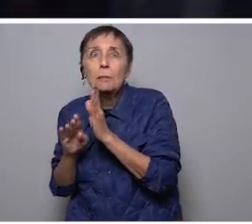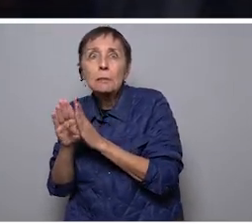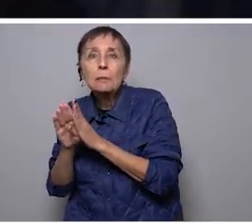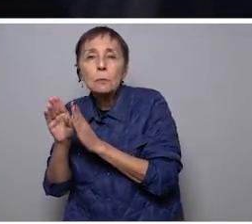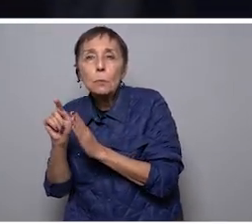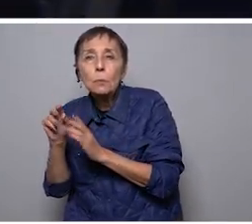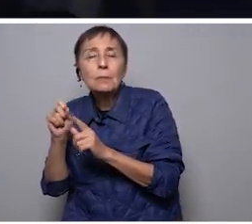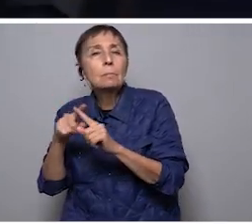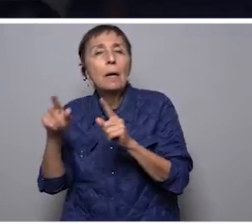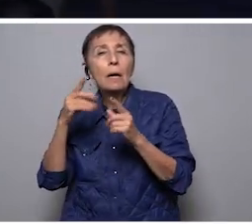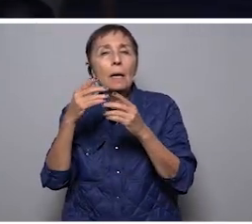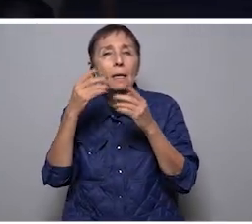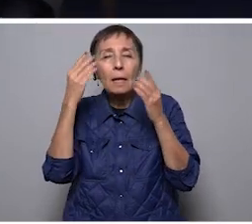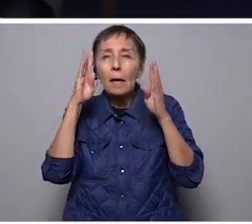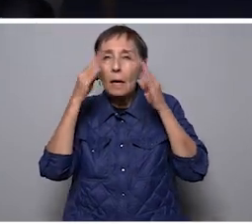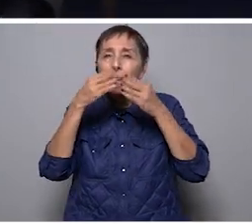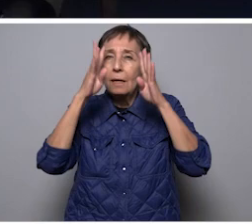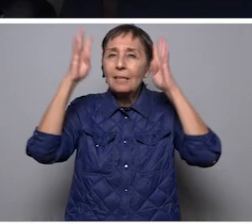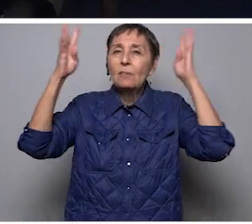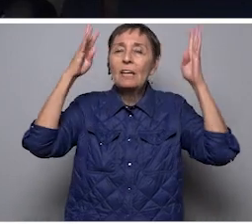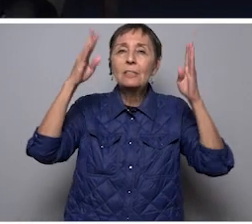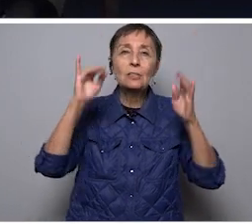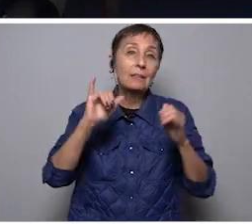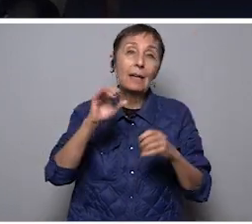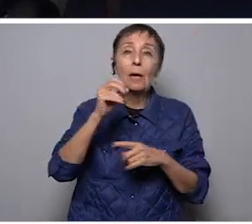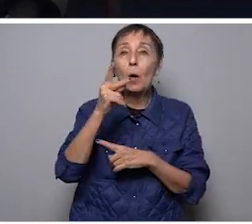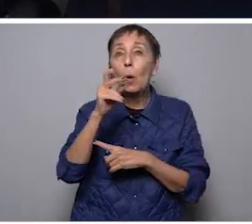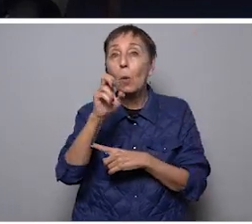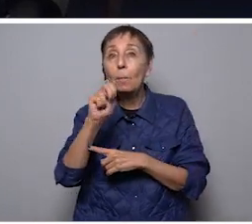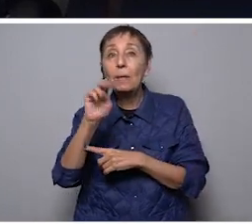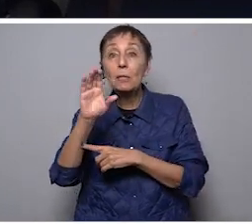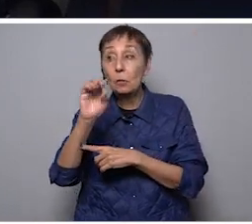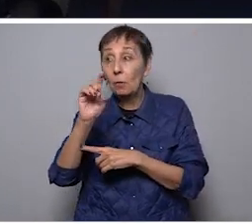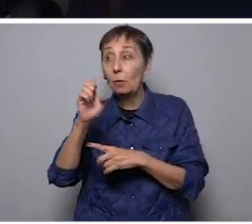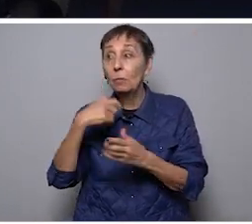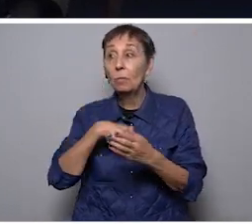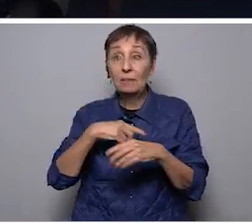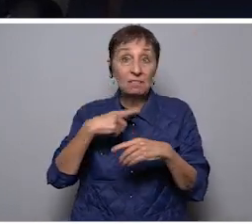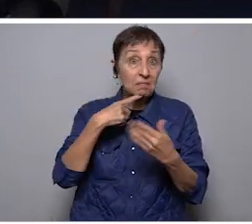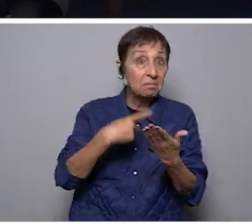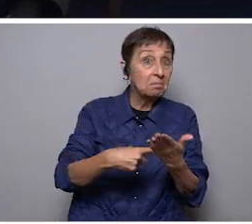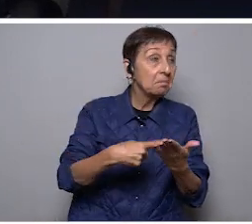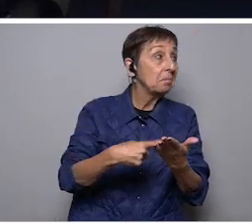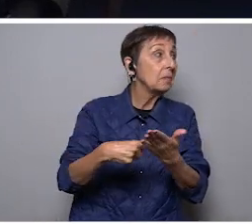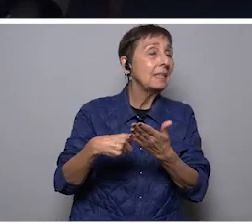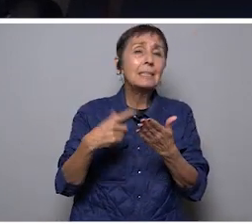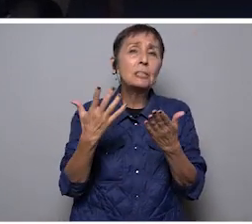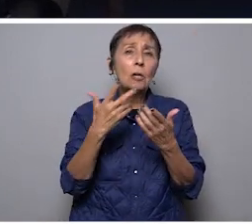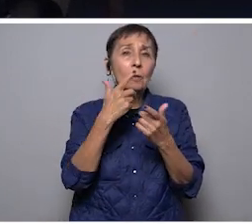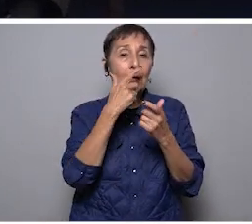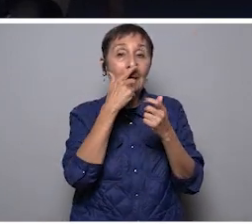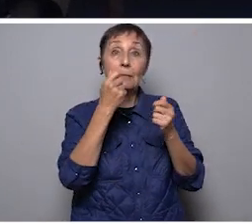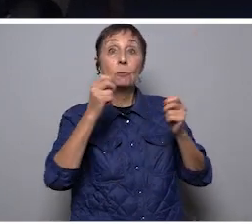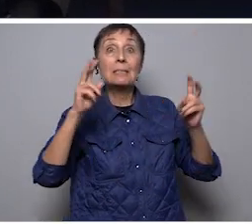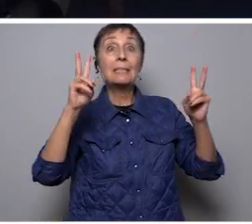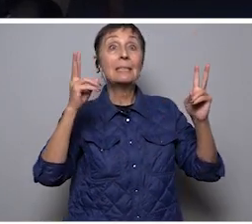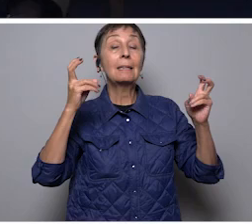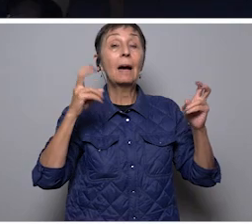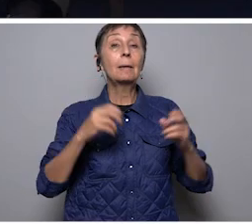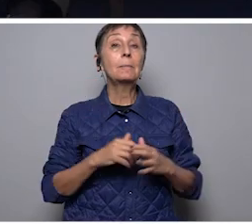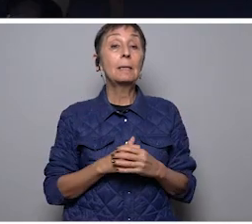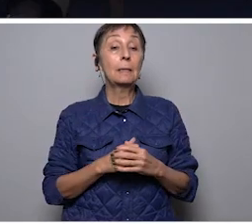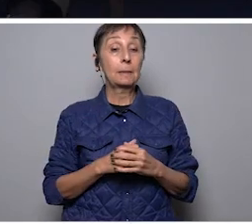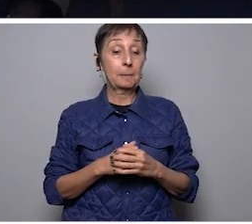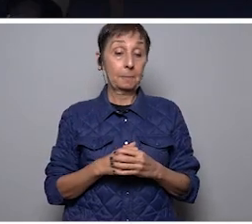como hemos discutido hemos platicado del protocolo interlayer de sus utilidades No es cierto entonces eh un tema interesante es para ha ser efectivo lo que